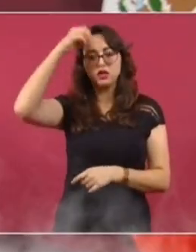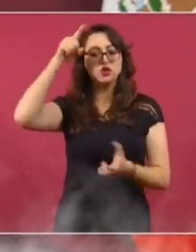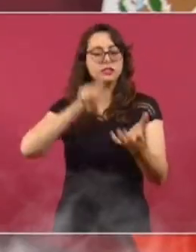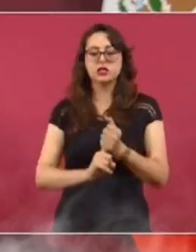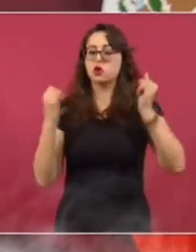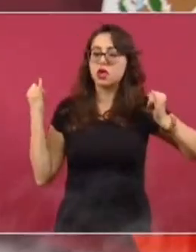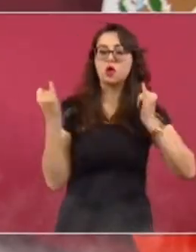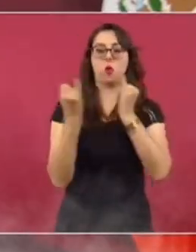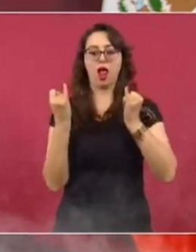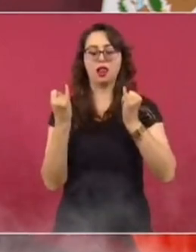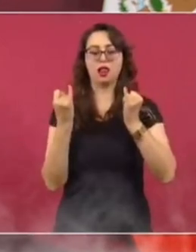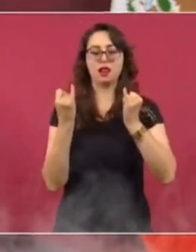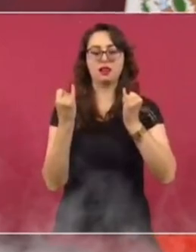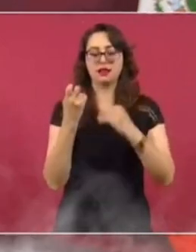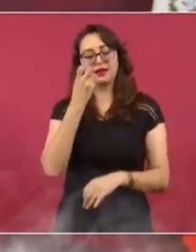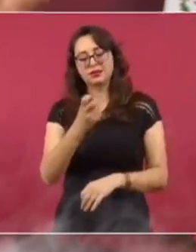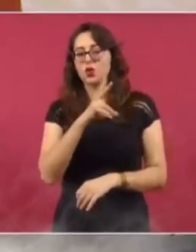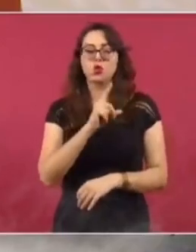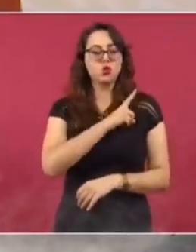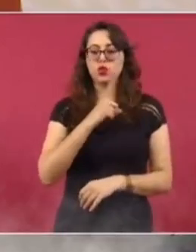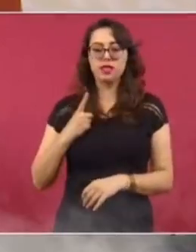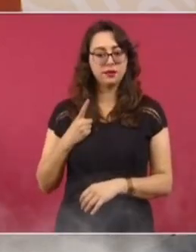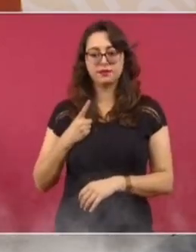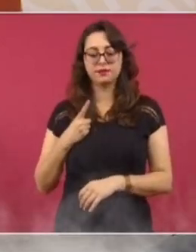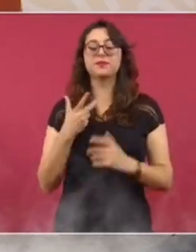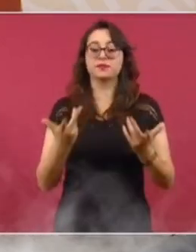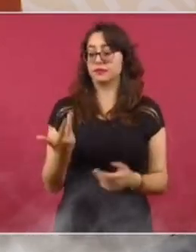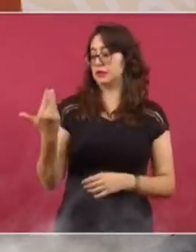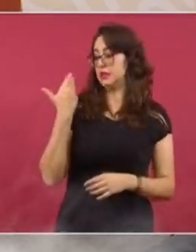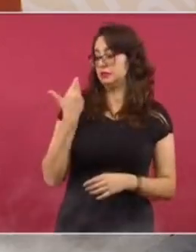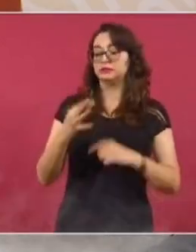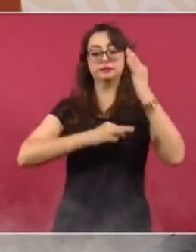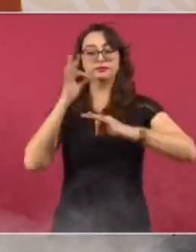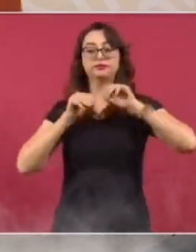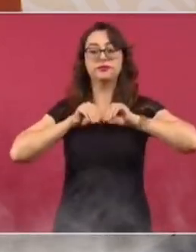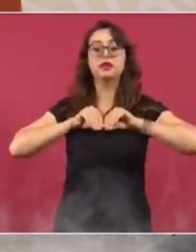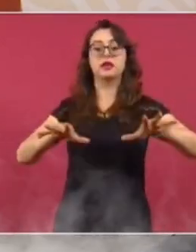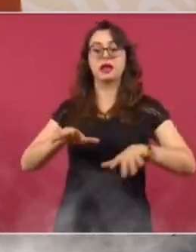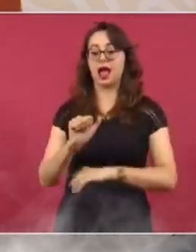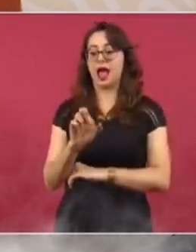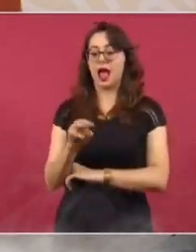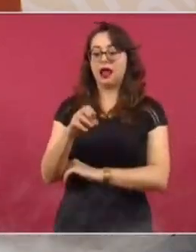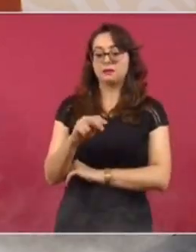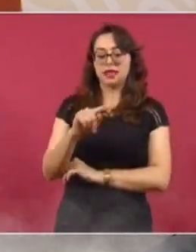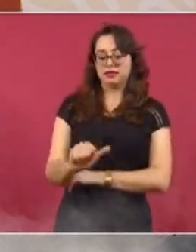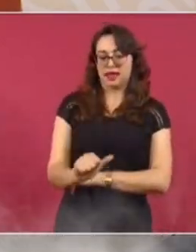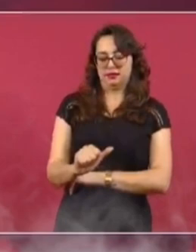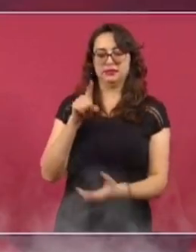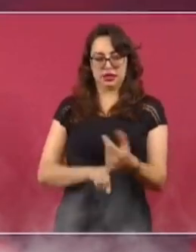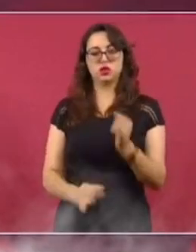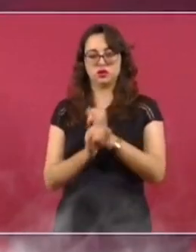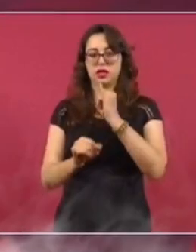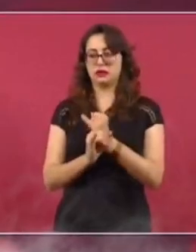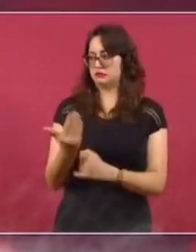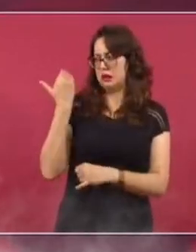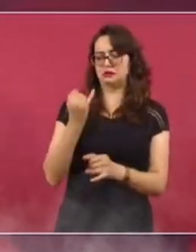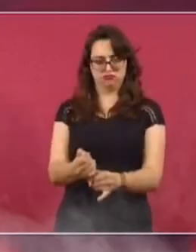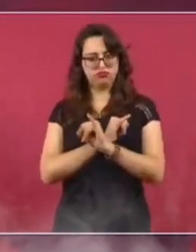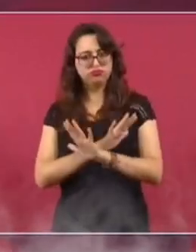Armenta, si ustedes ven lo de Armenta, o sea, como un fenómeno en redes, sale hace 25 horas, o hace 30